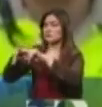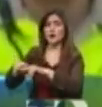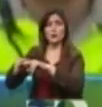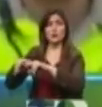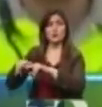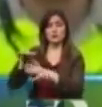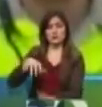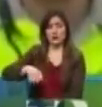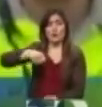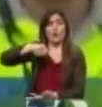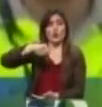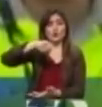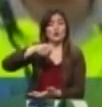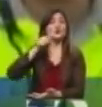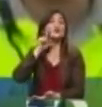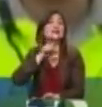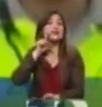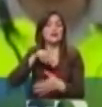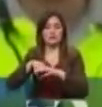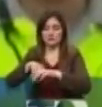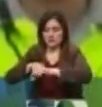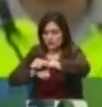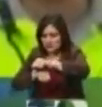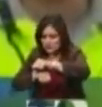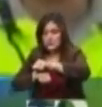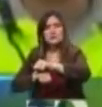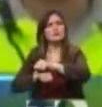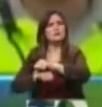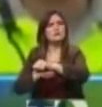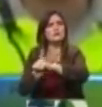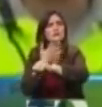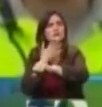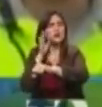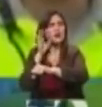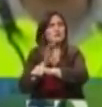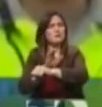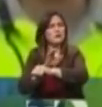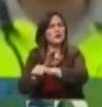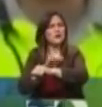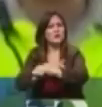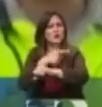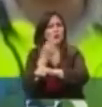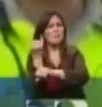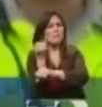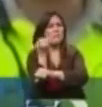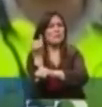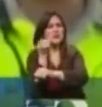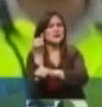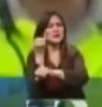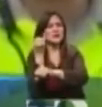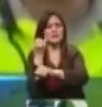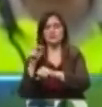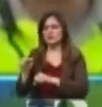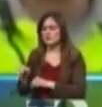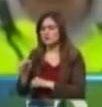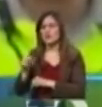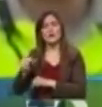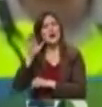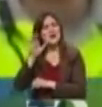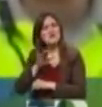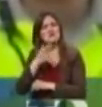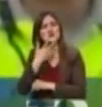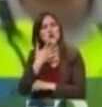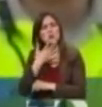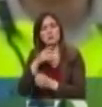de tela color negro, una sustancia tipo marrón y otra sustancia verde. La sustancia tipo marrón con